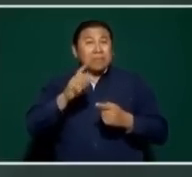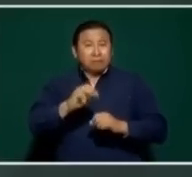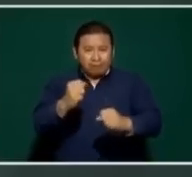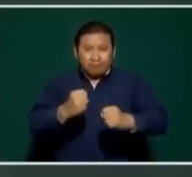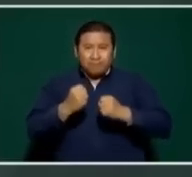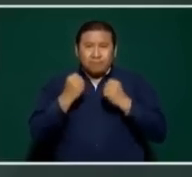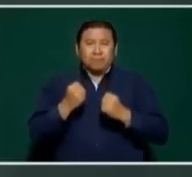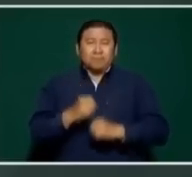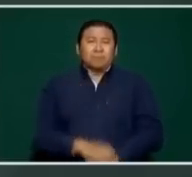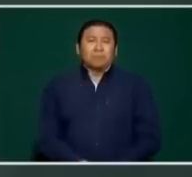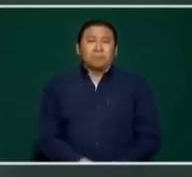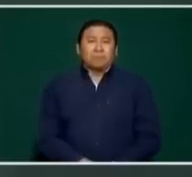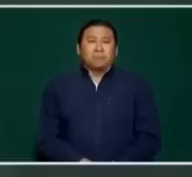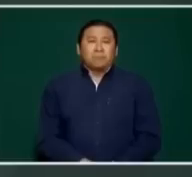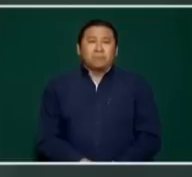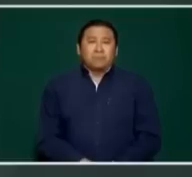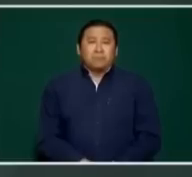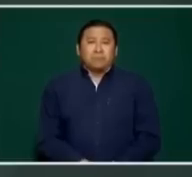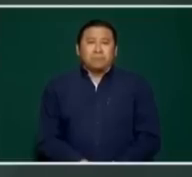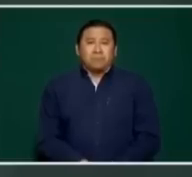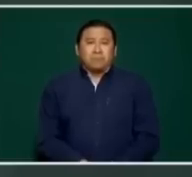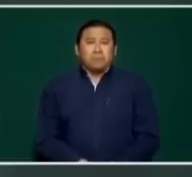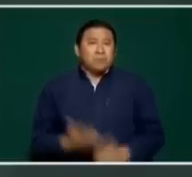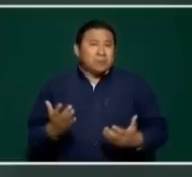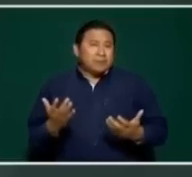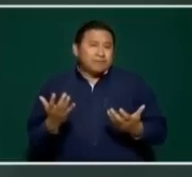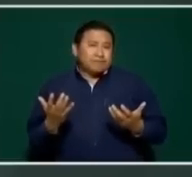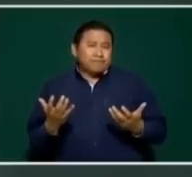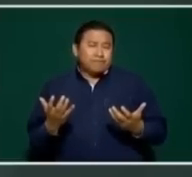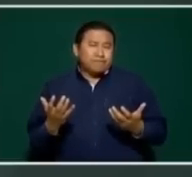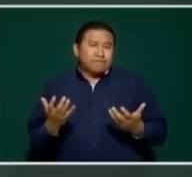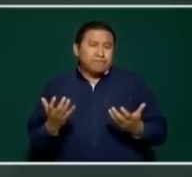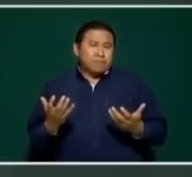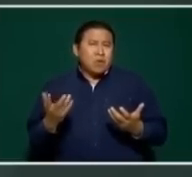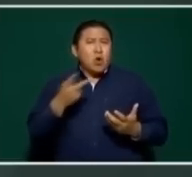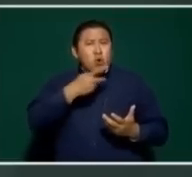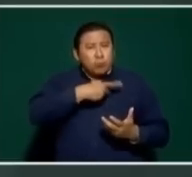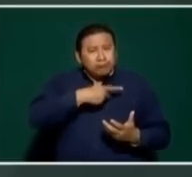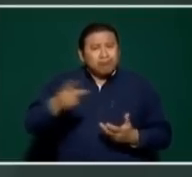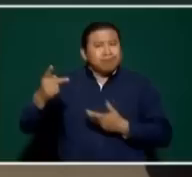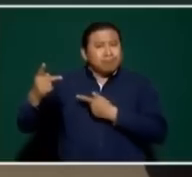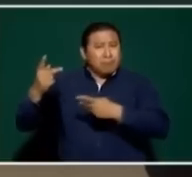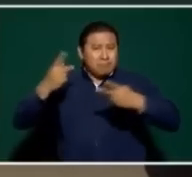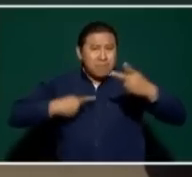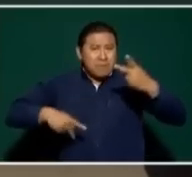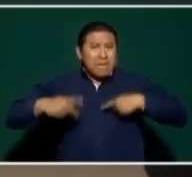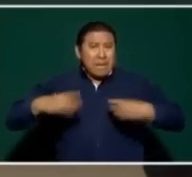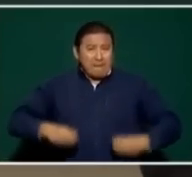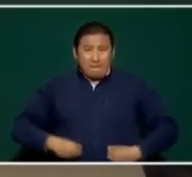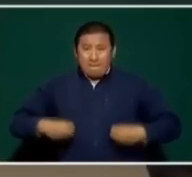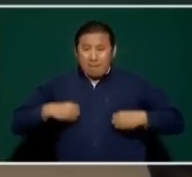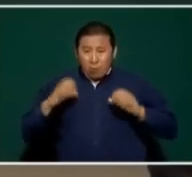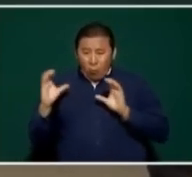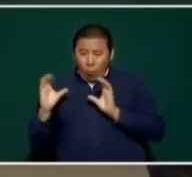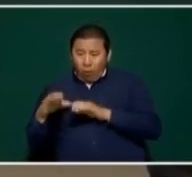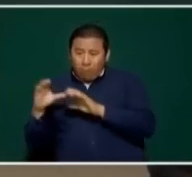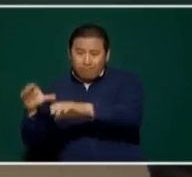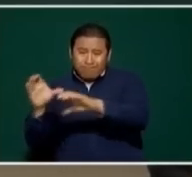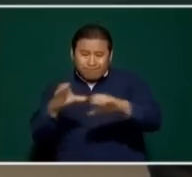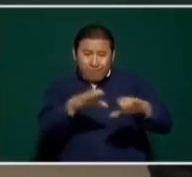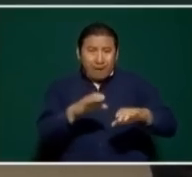asegurar que los pobres, los que viven en las comunidades